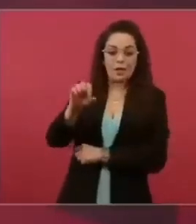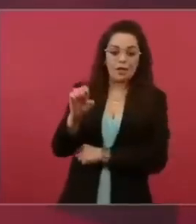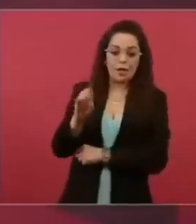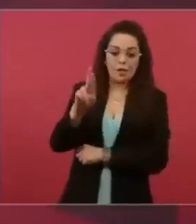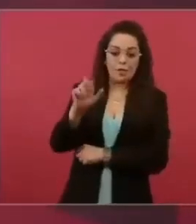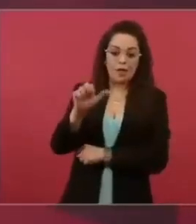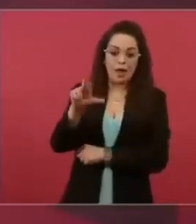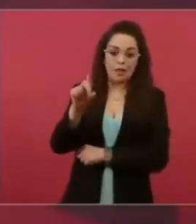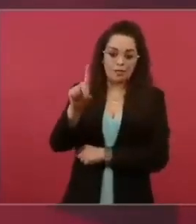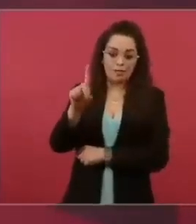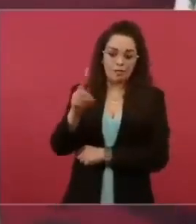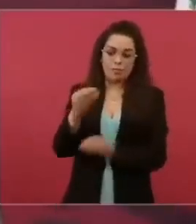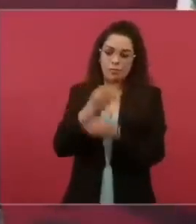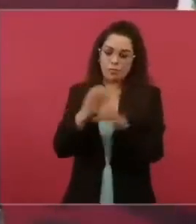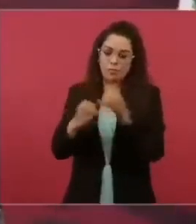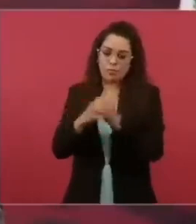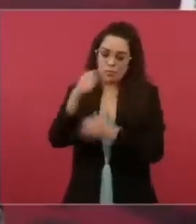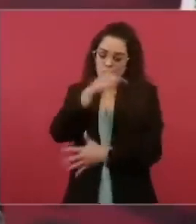otras cosas.